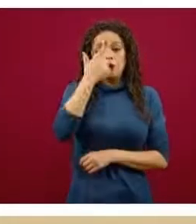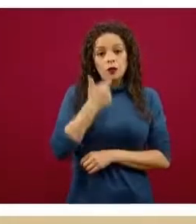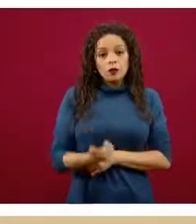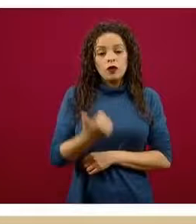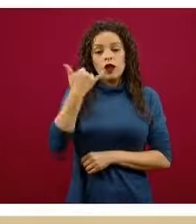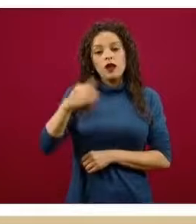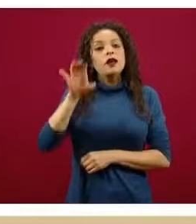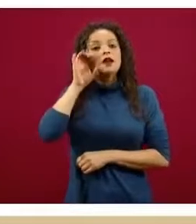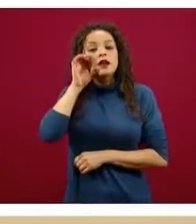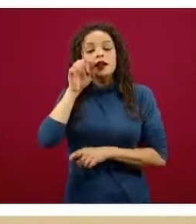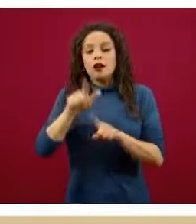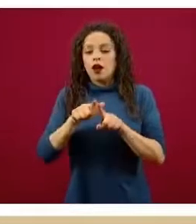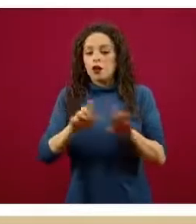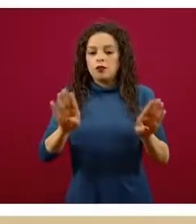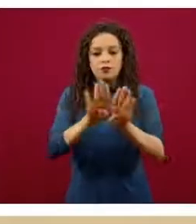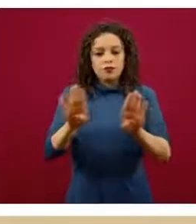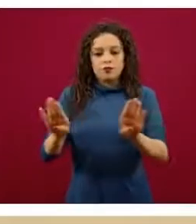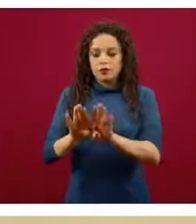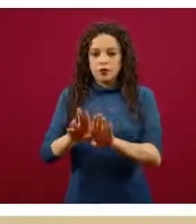nivel naranja.